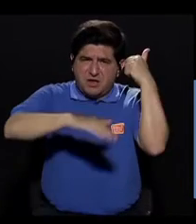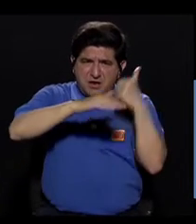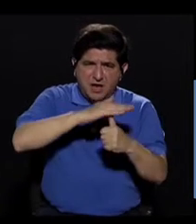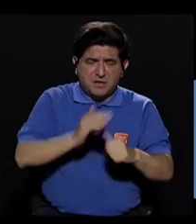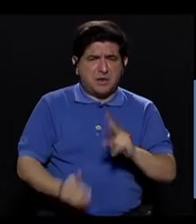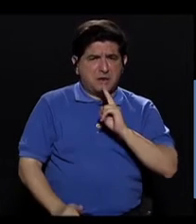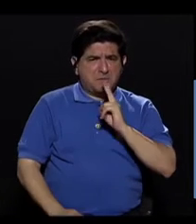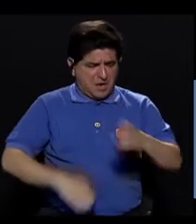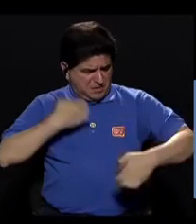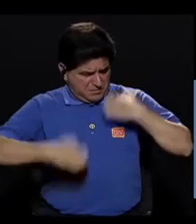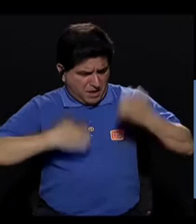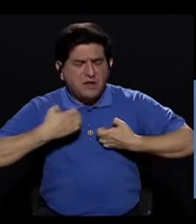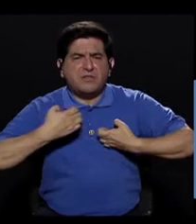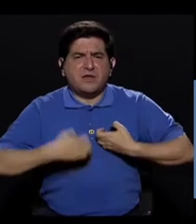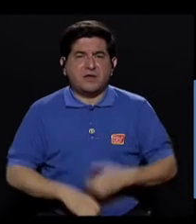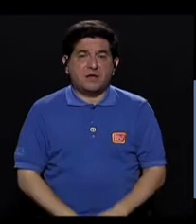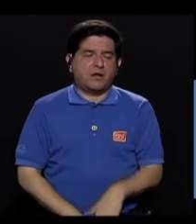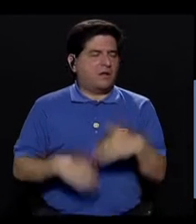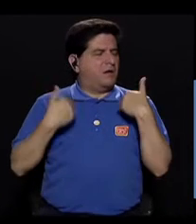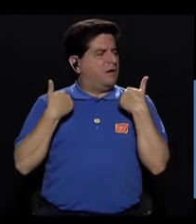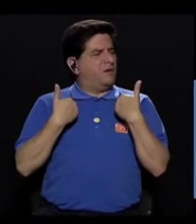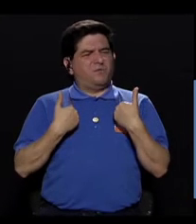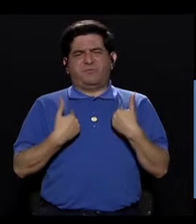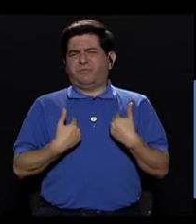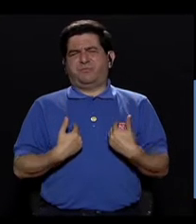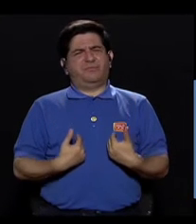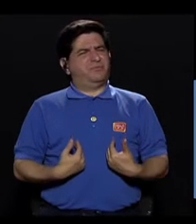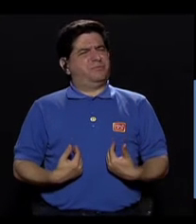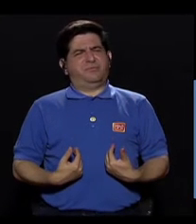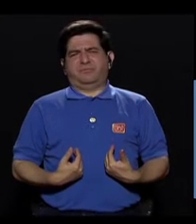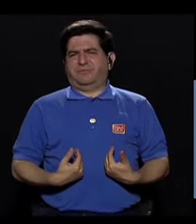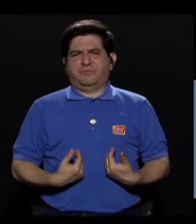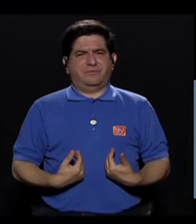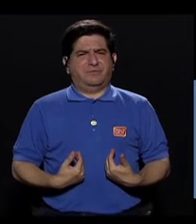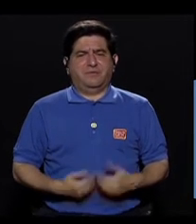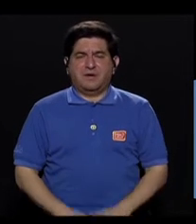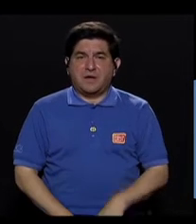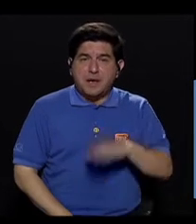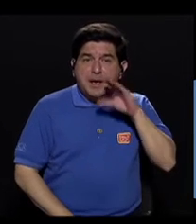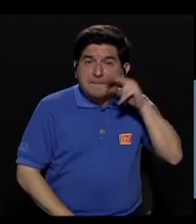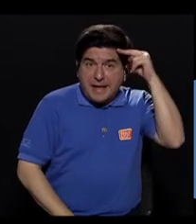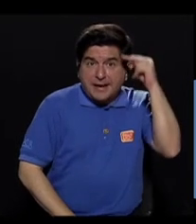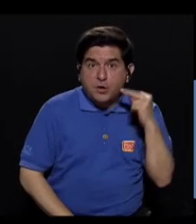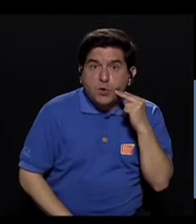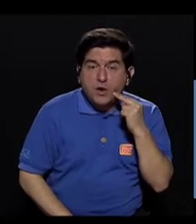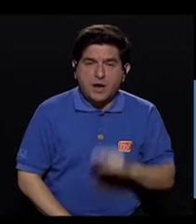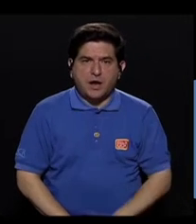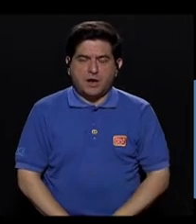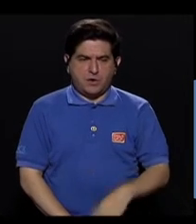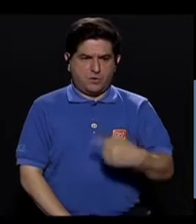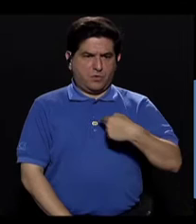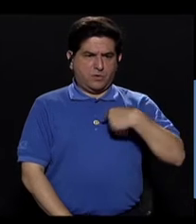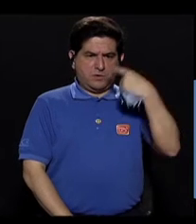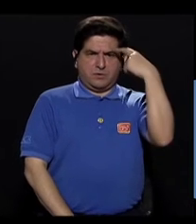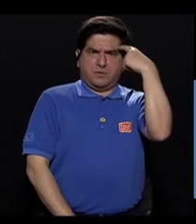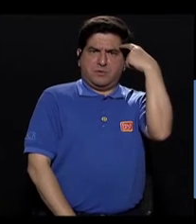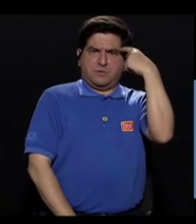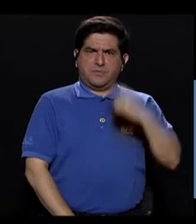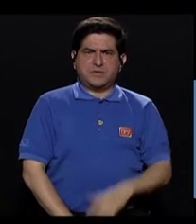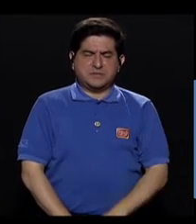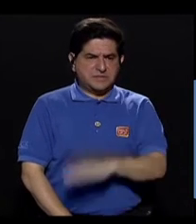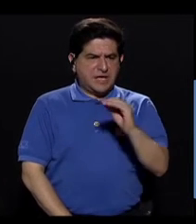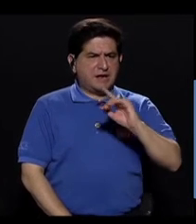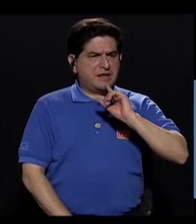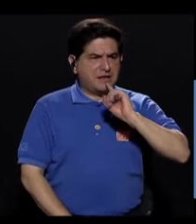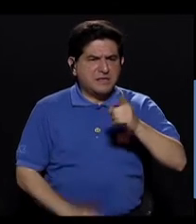El perro negro me hacía pensar y decir cosas negativas. Me transformaba en una persona